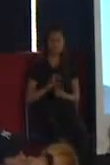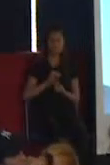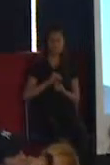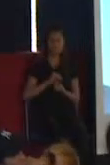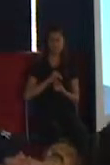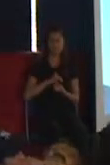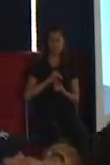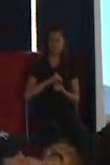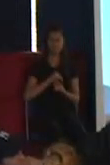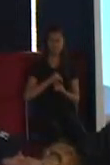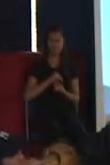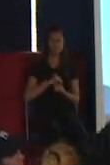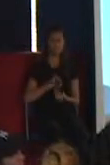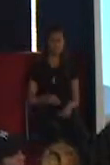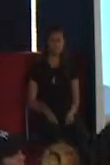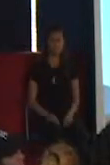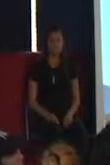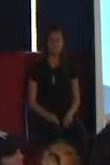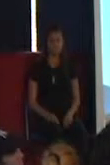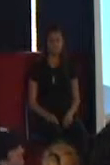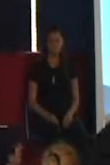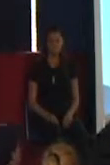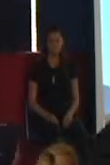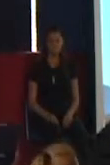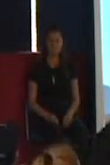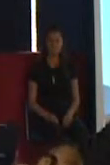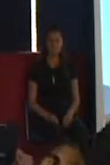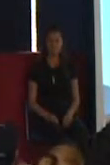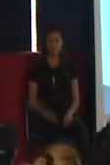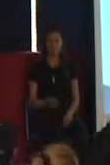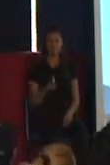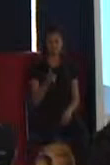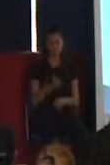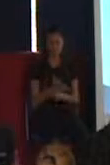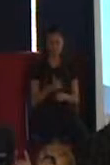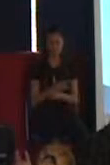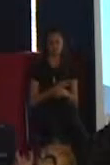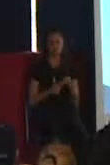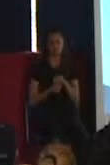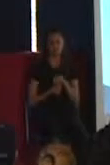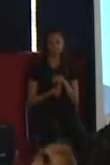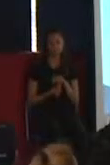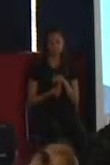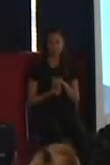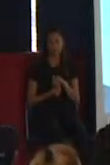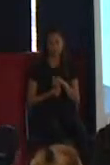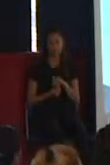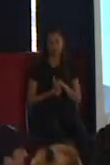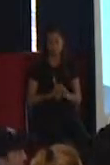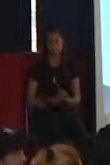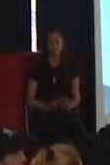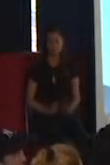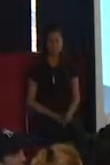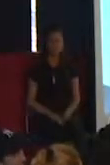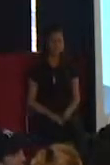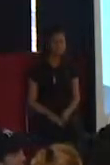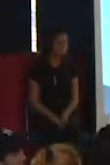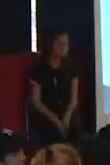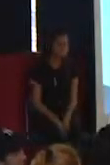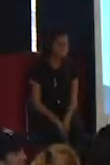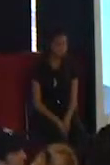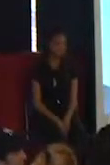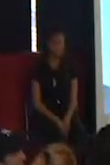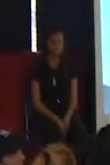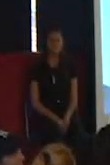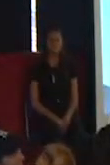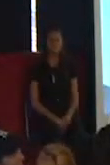lo contrario, hay una acción que se llama desacato. Entonces, hay que interponer ese desacato, ¿sí? En donde se interpuso la